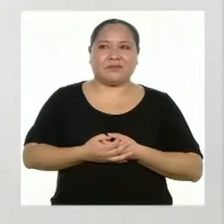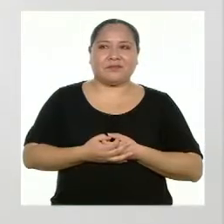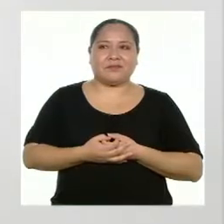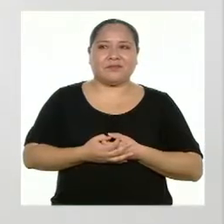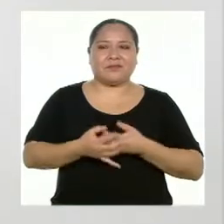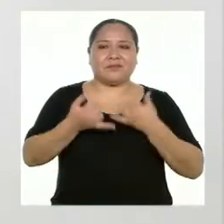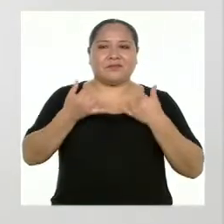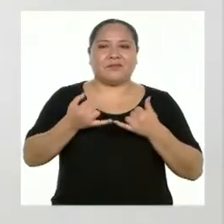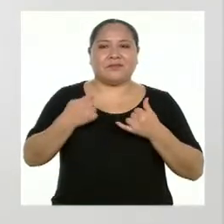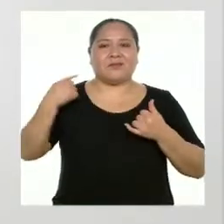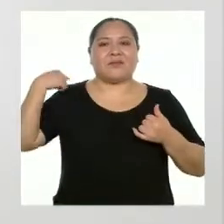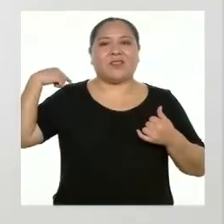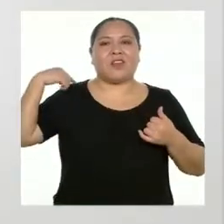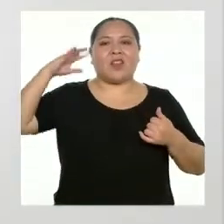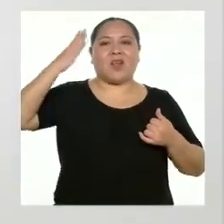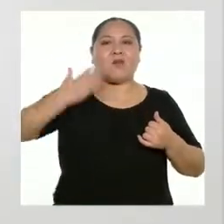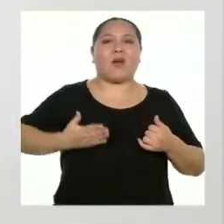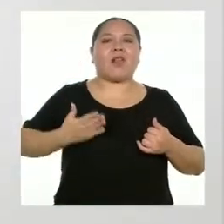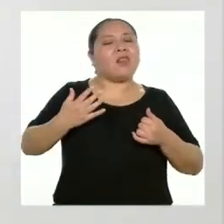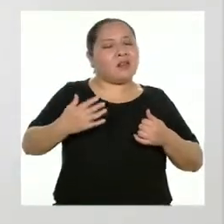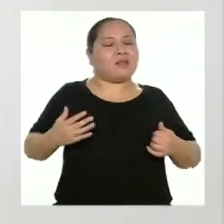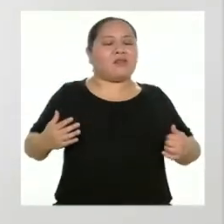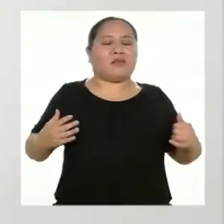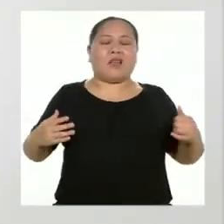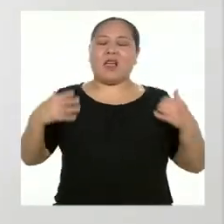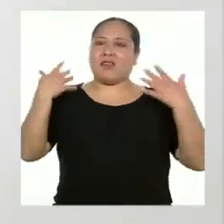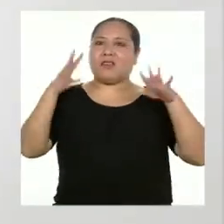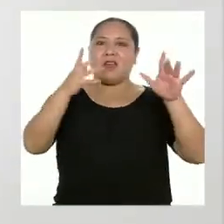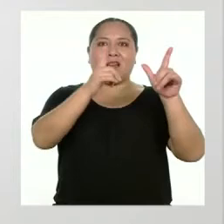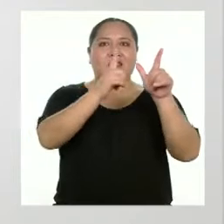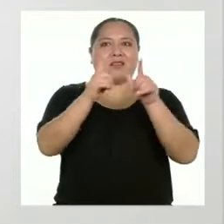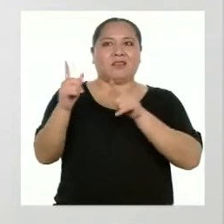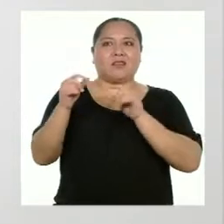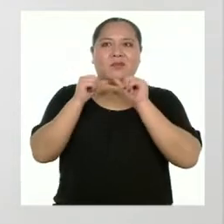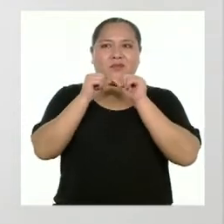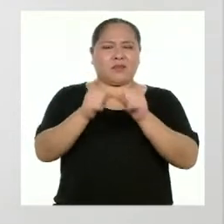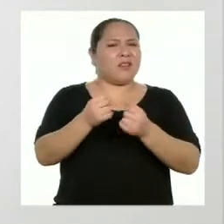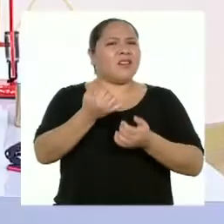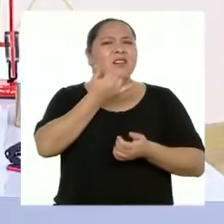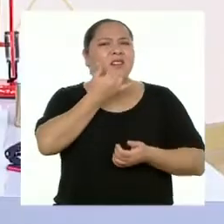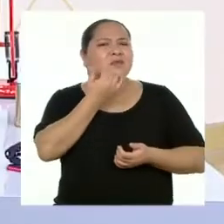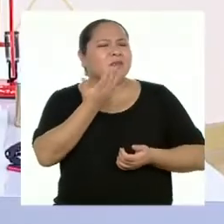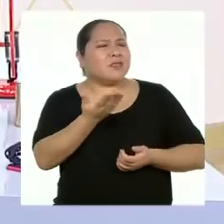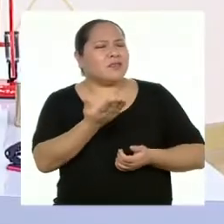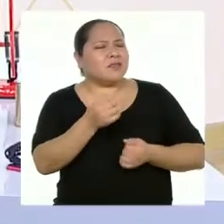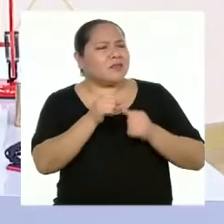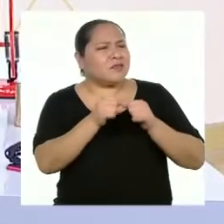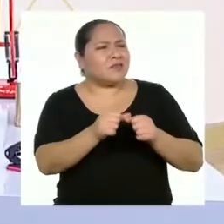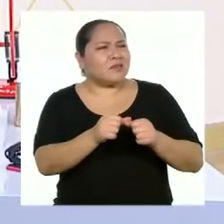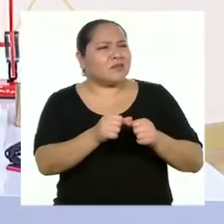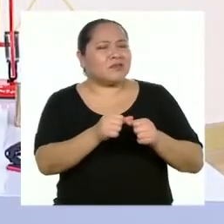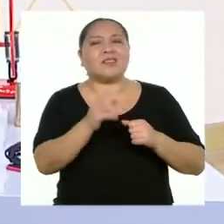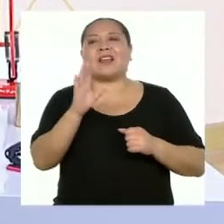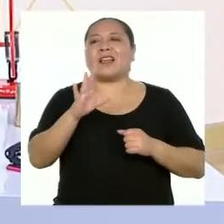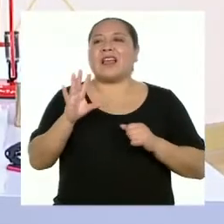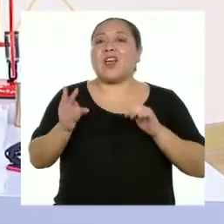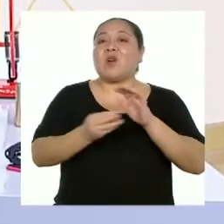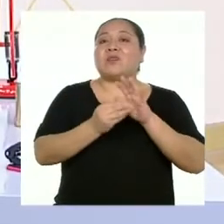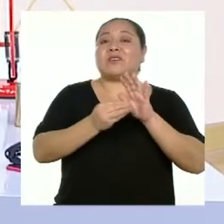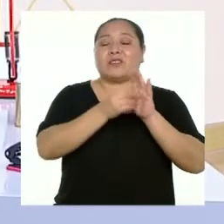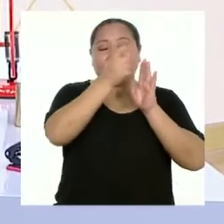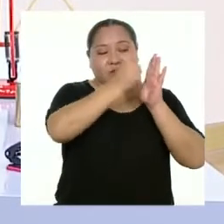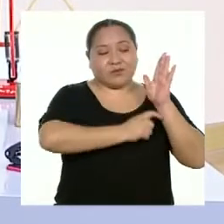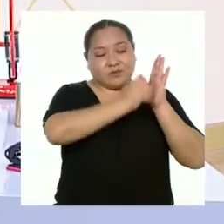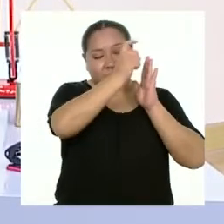Ahora con la espalda recta creo que ya estamos para continuar, ¿no? ¿En qué nos quedamos? Agregamos algunas columnas